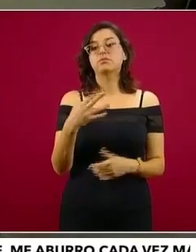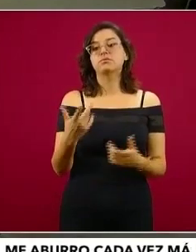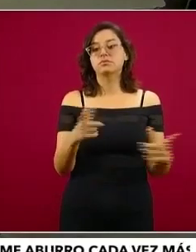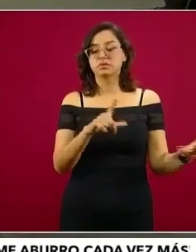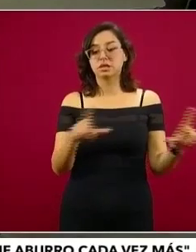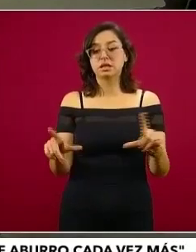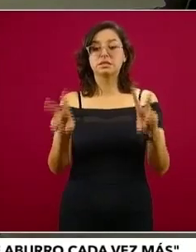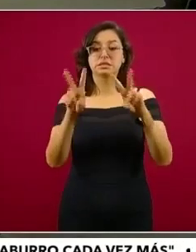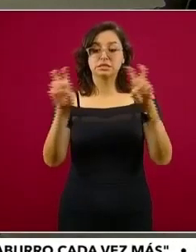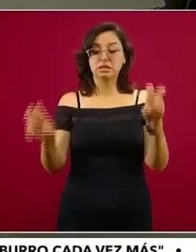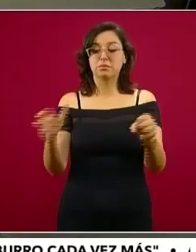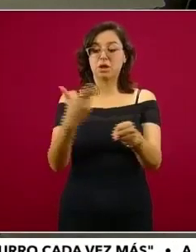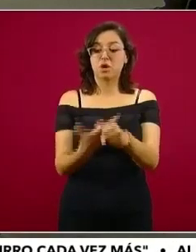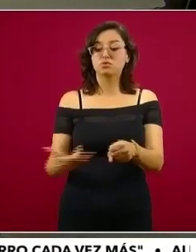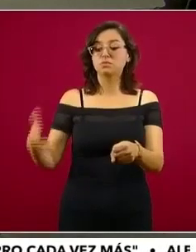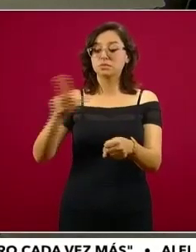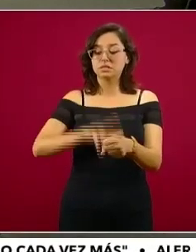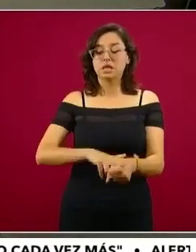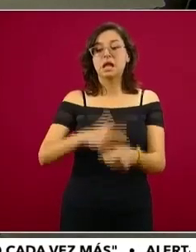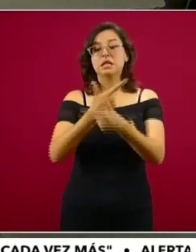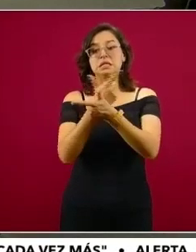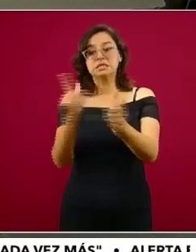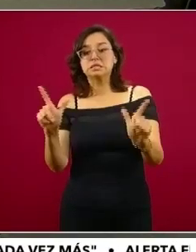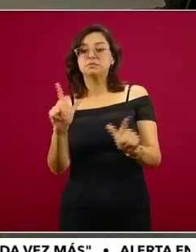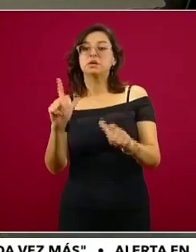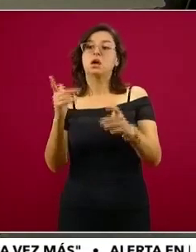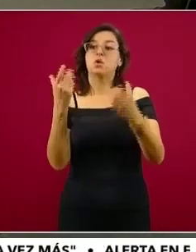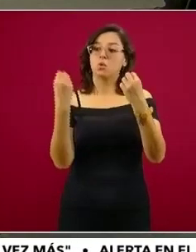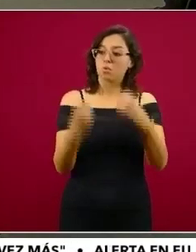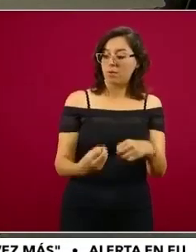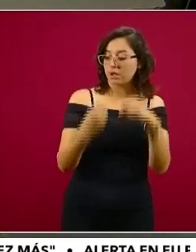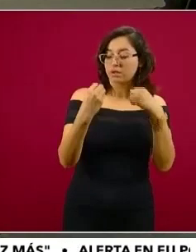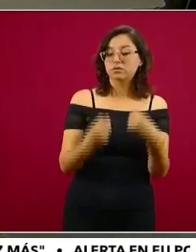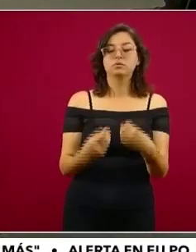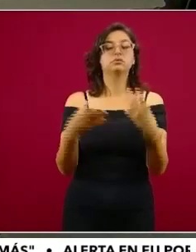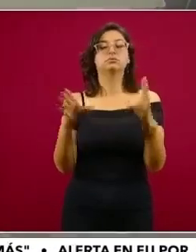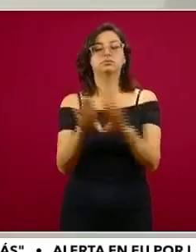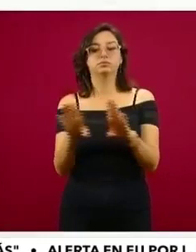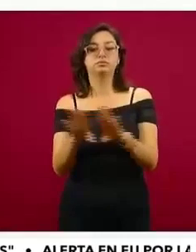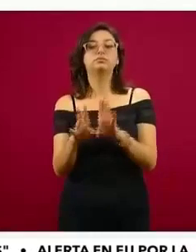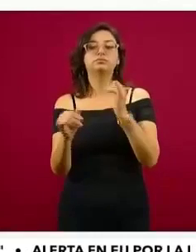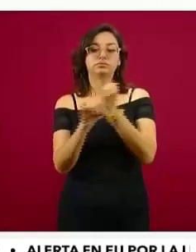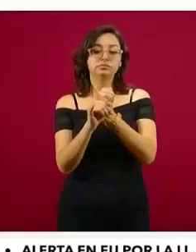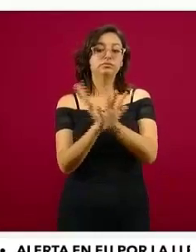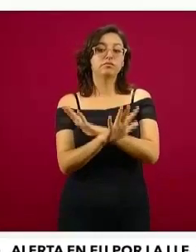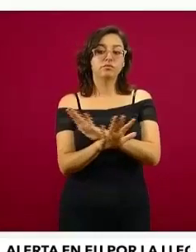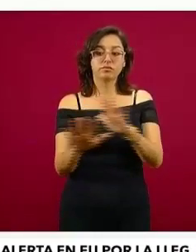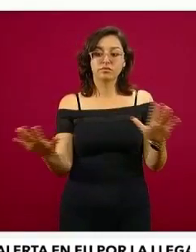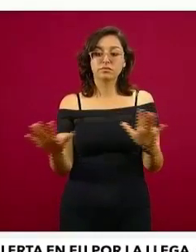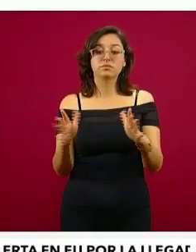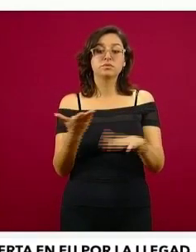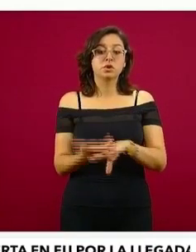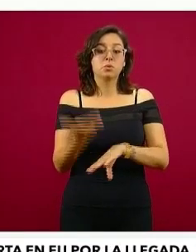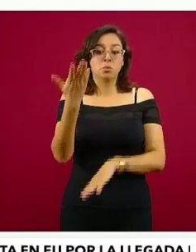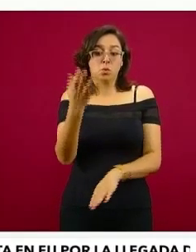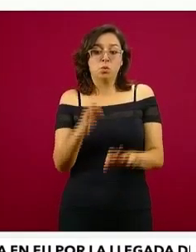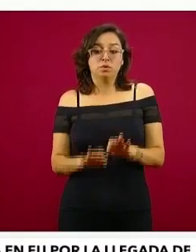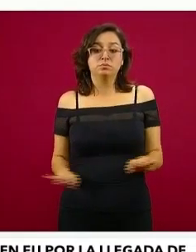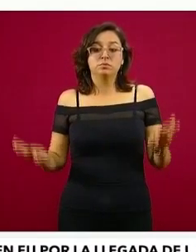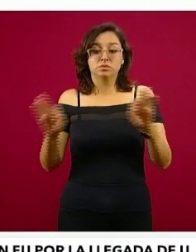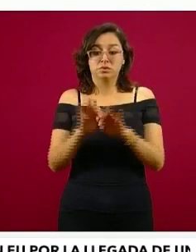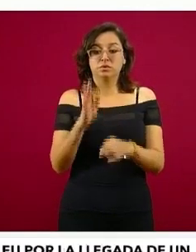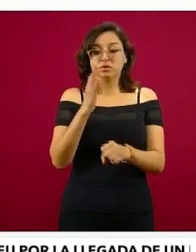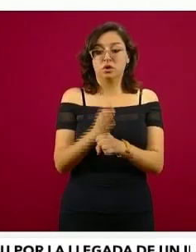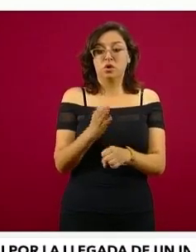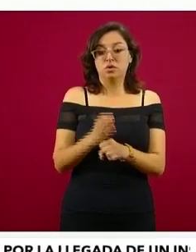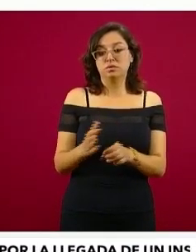la disponibilidad hospitalaria, que es un dato y es una herramienta importante ahora en fase 3,